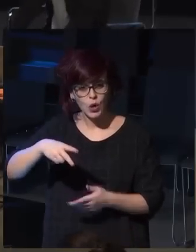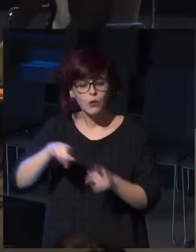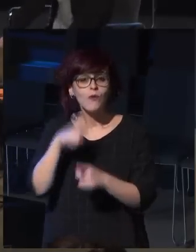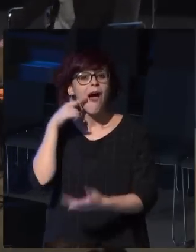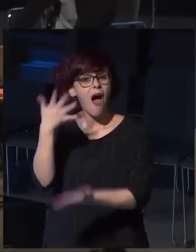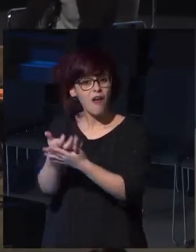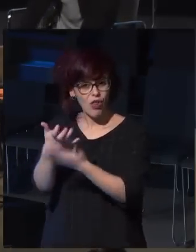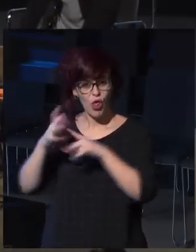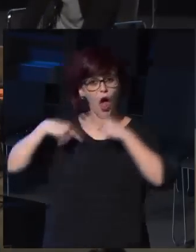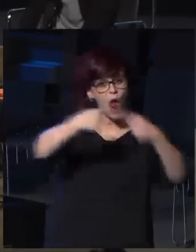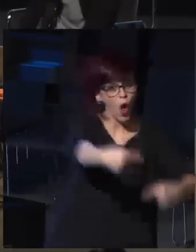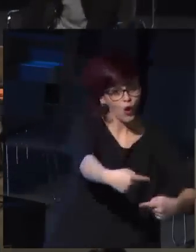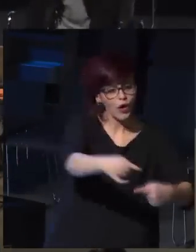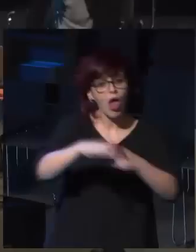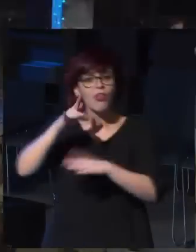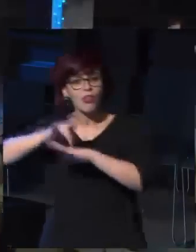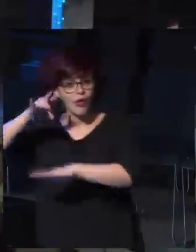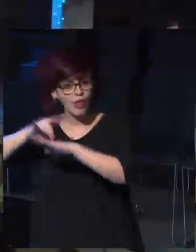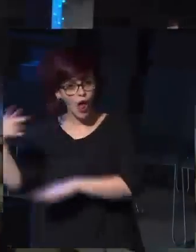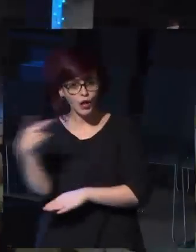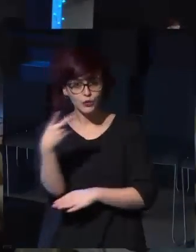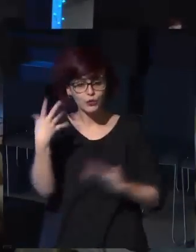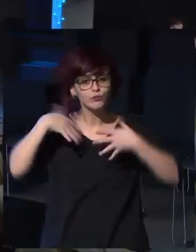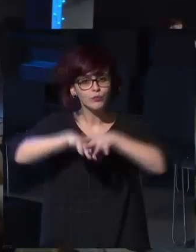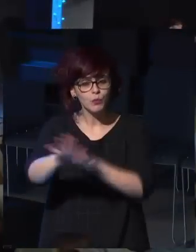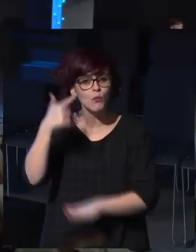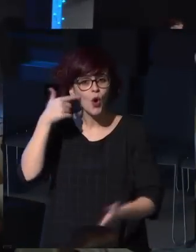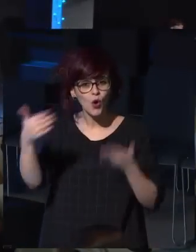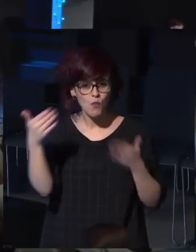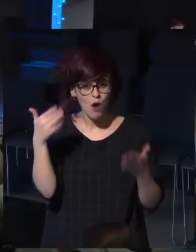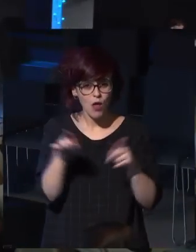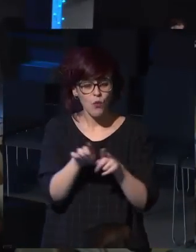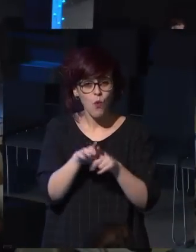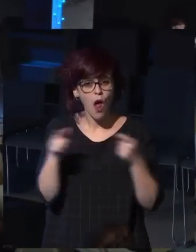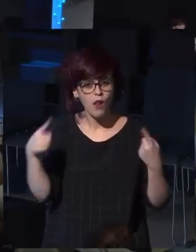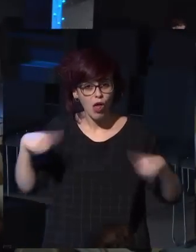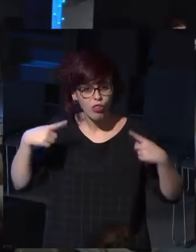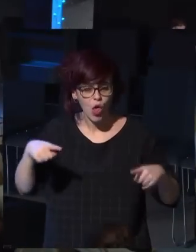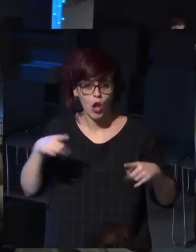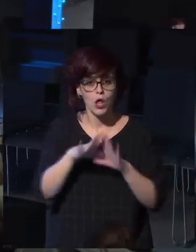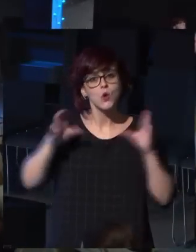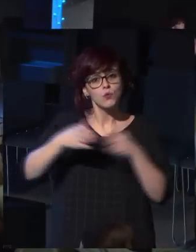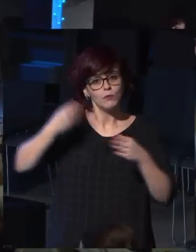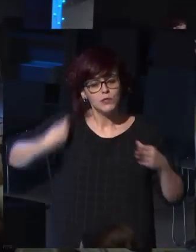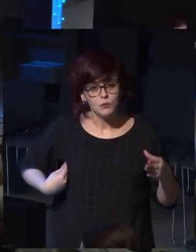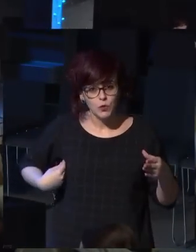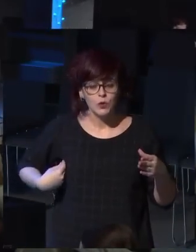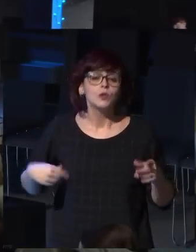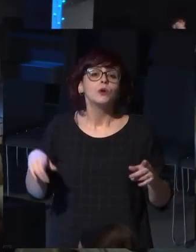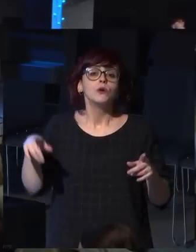una grabación analógica y una digital puede compararse con la misma canción y la misma banda. A la izquierda, de hecho,